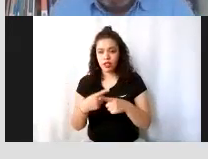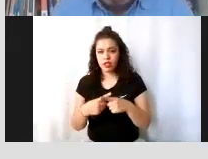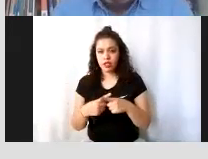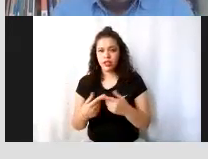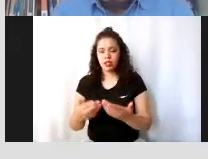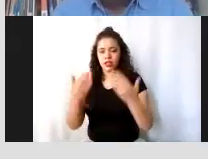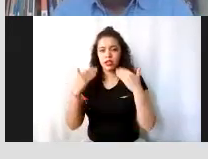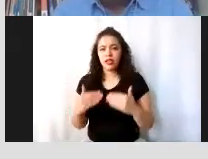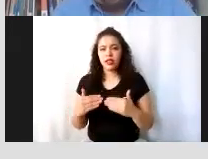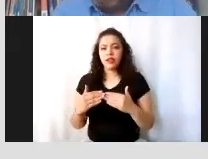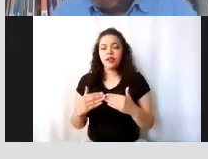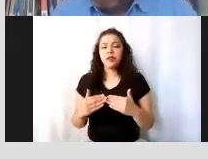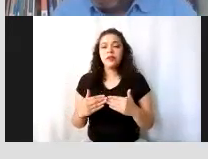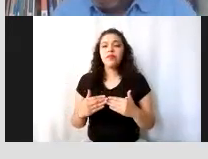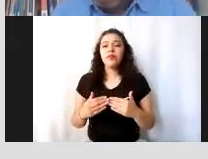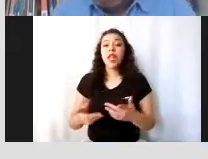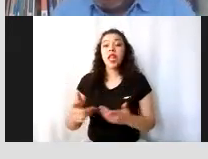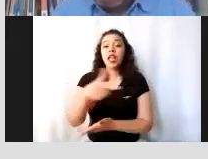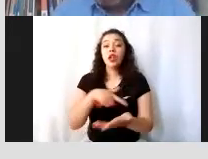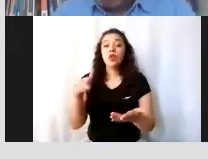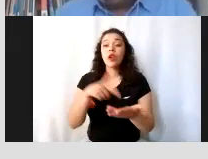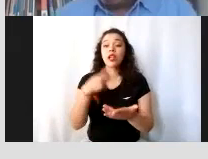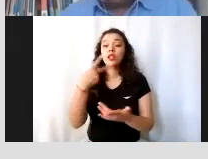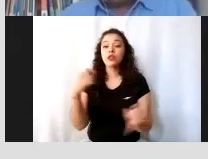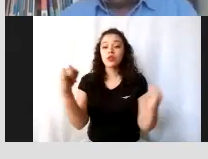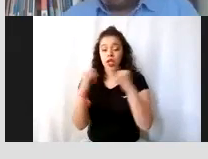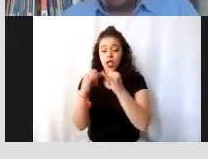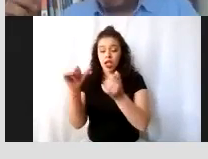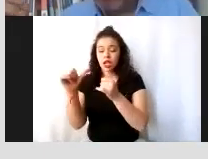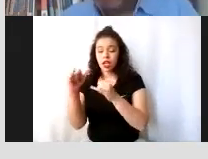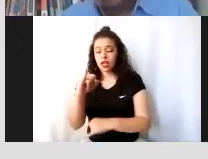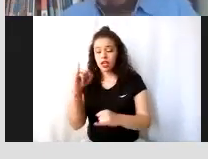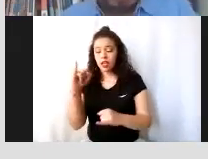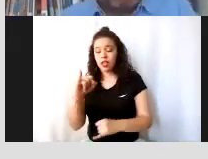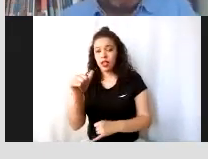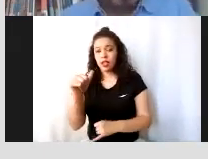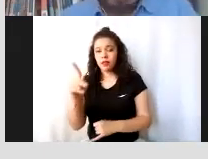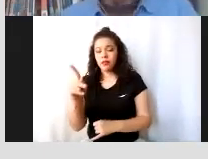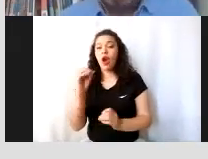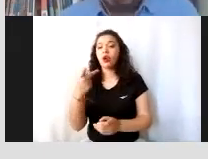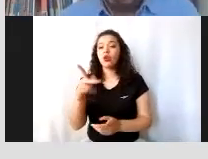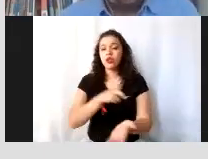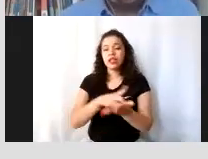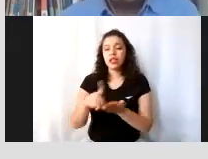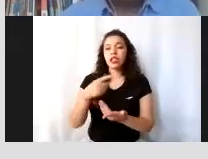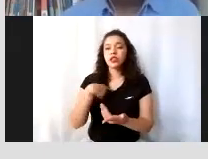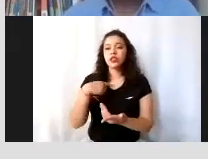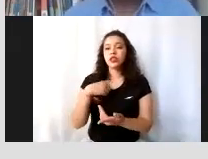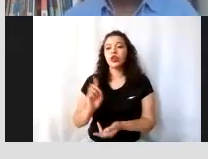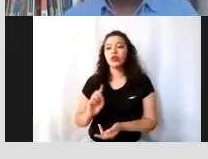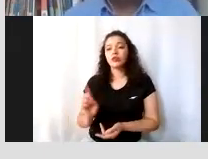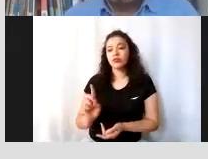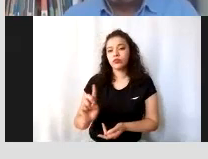que poner es el domicilio de su IAP o el domicilio a donde yo puedo ir a